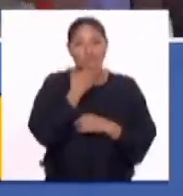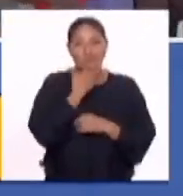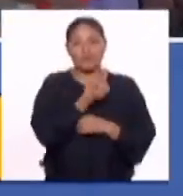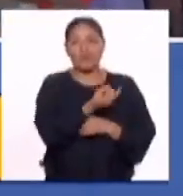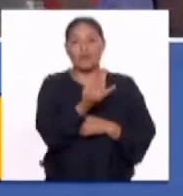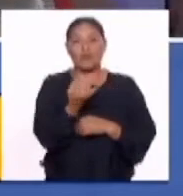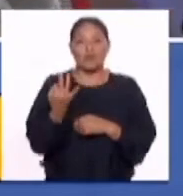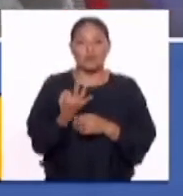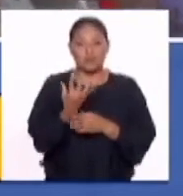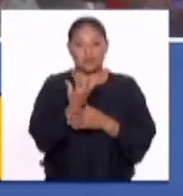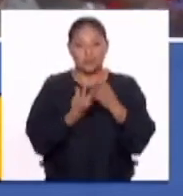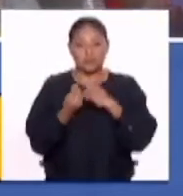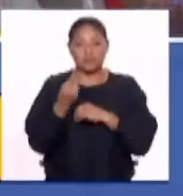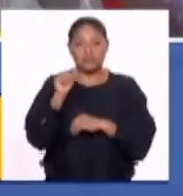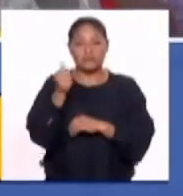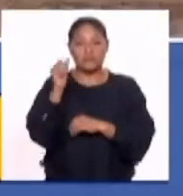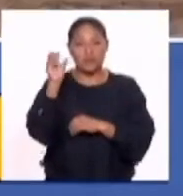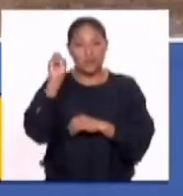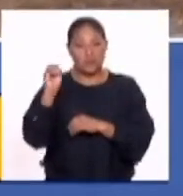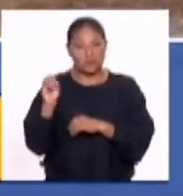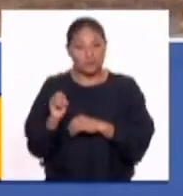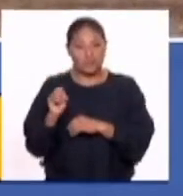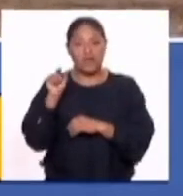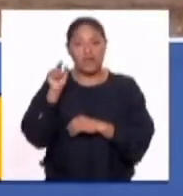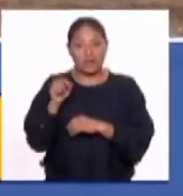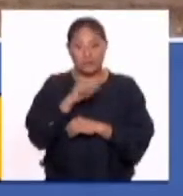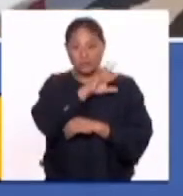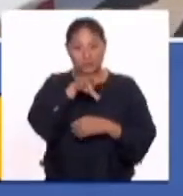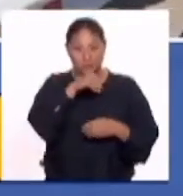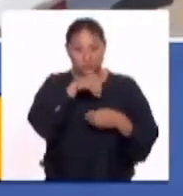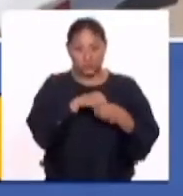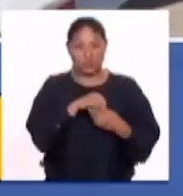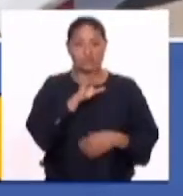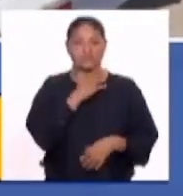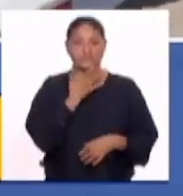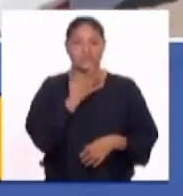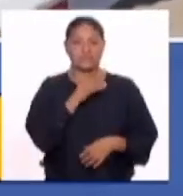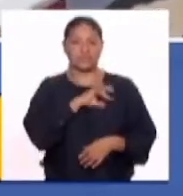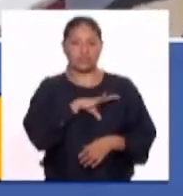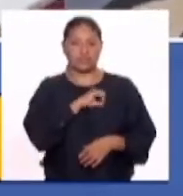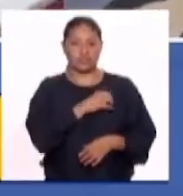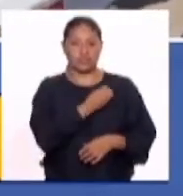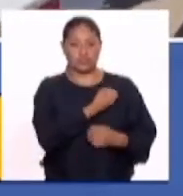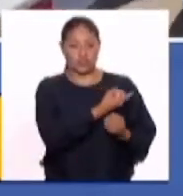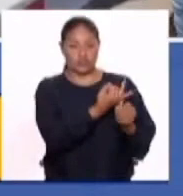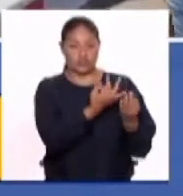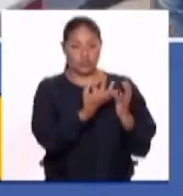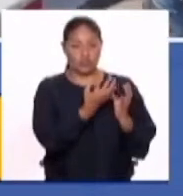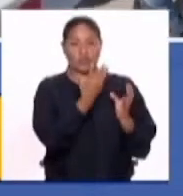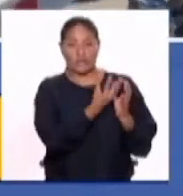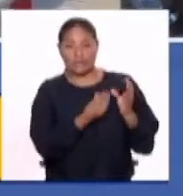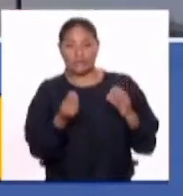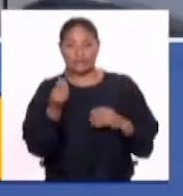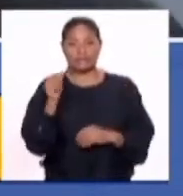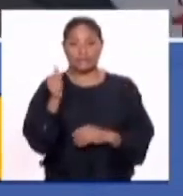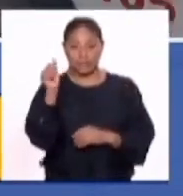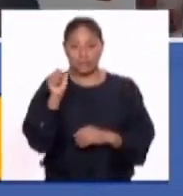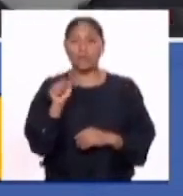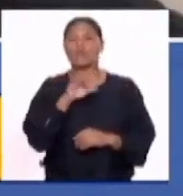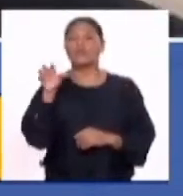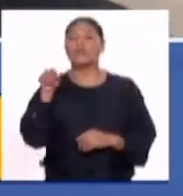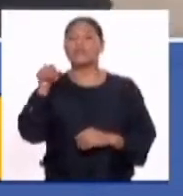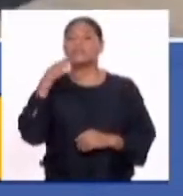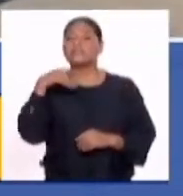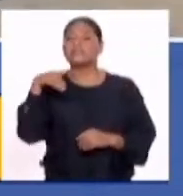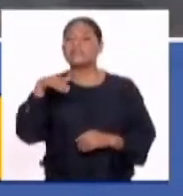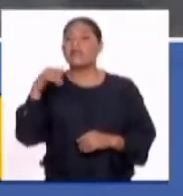10% del total de la población en Chile actualmente son extranjeros, son migrantes. Por lo tanto, la